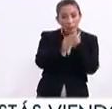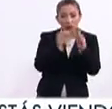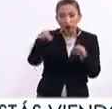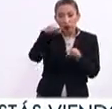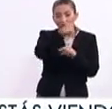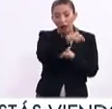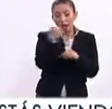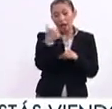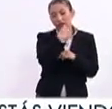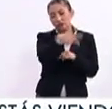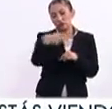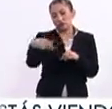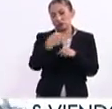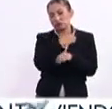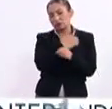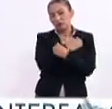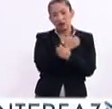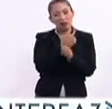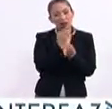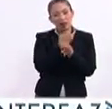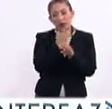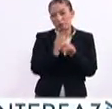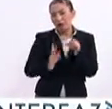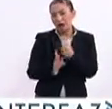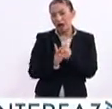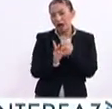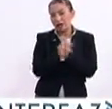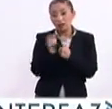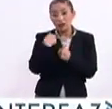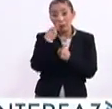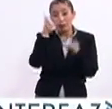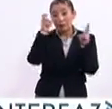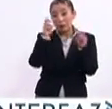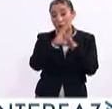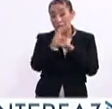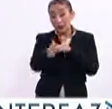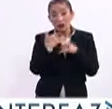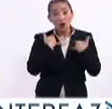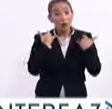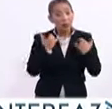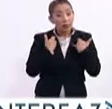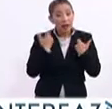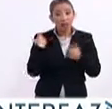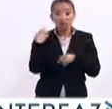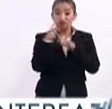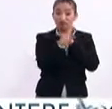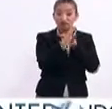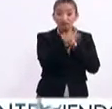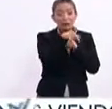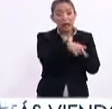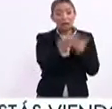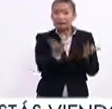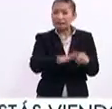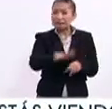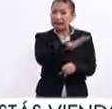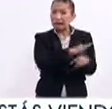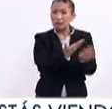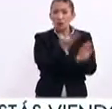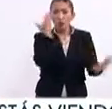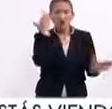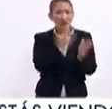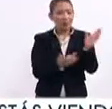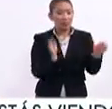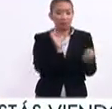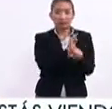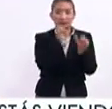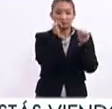Cada estado tiene sus políticas educativas, pero cuando hablamos de migración y cuando hablamos de jóvenes migrantes, estamos hablando de uno de los sectores más